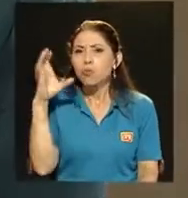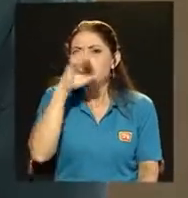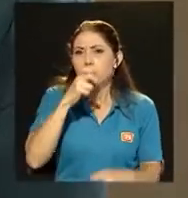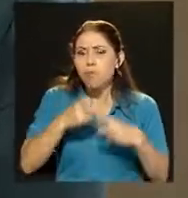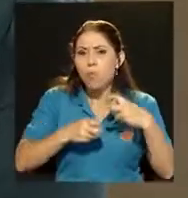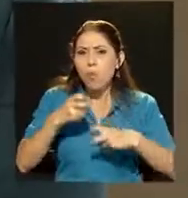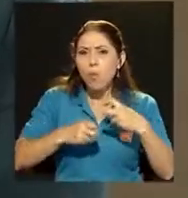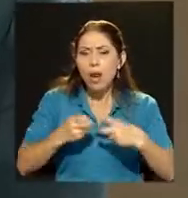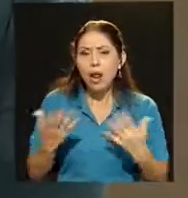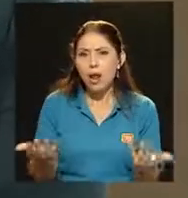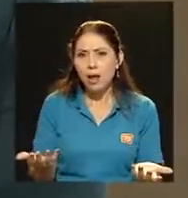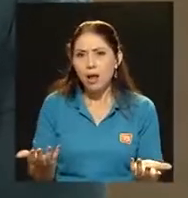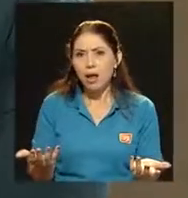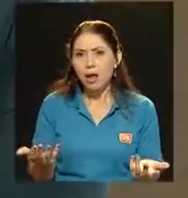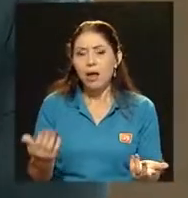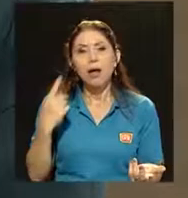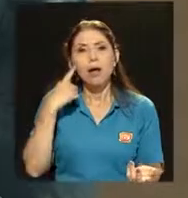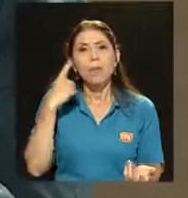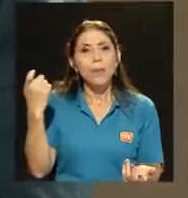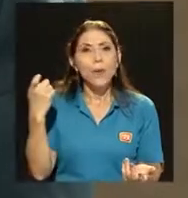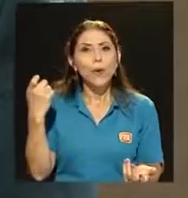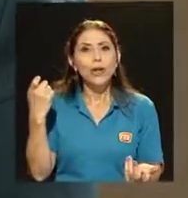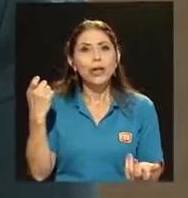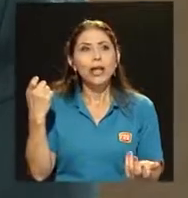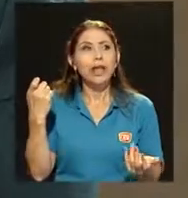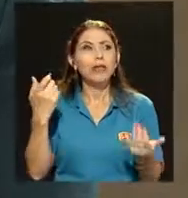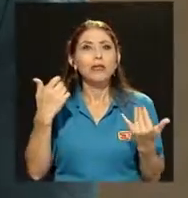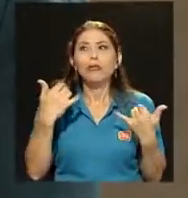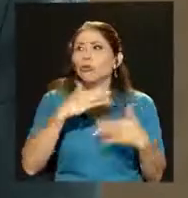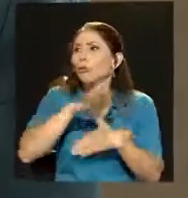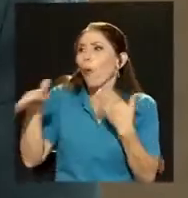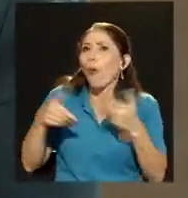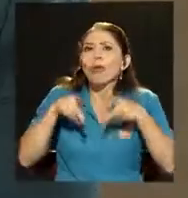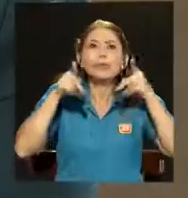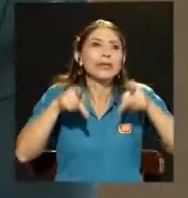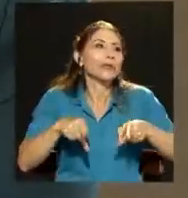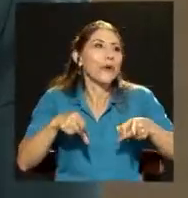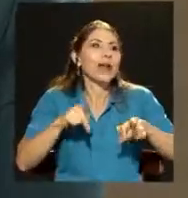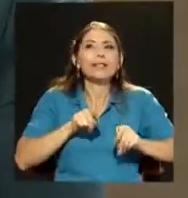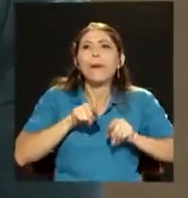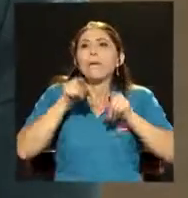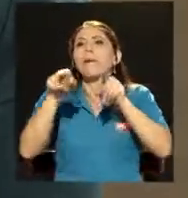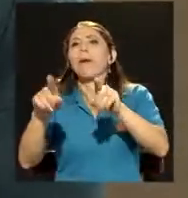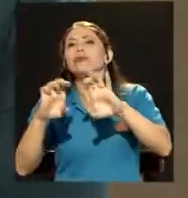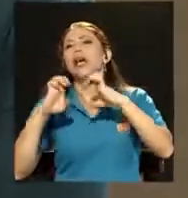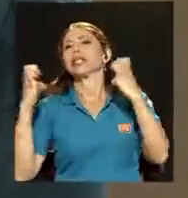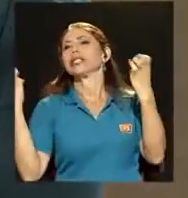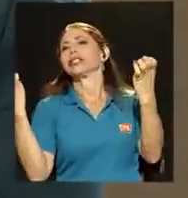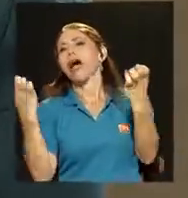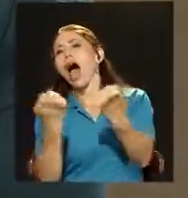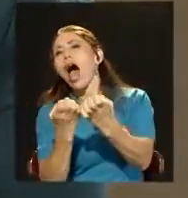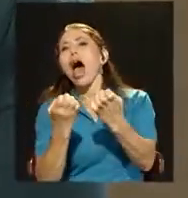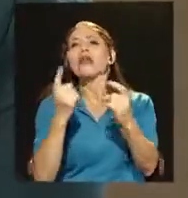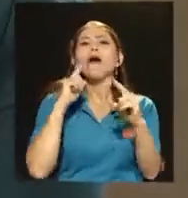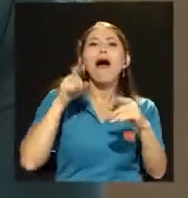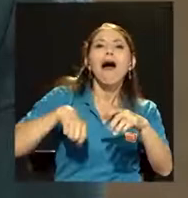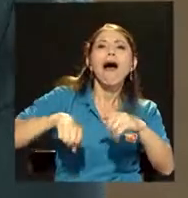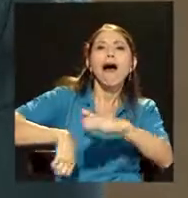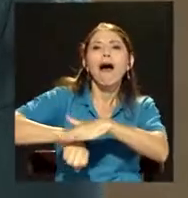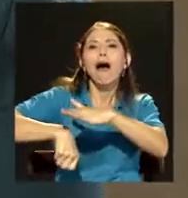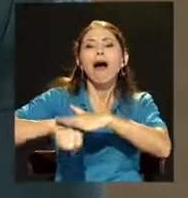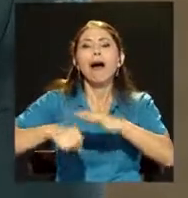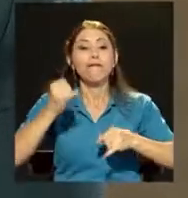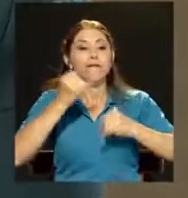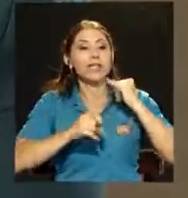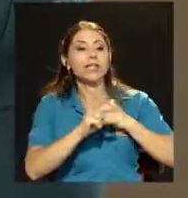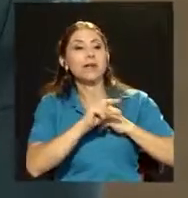porque pues todavía vamos todos al estadio, vamos los fines de semana, tenemos fiestas, vamos de compras y quizás como